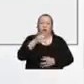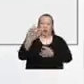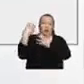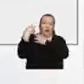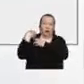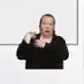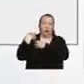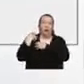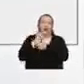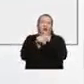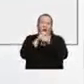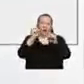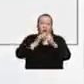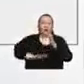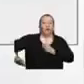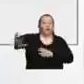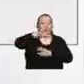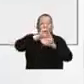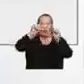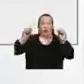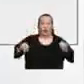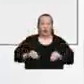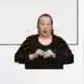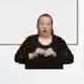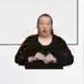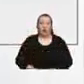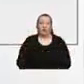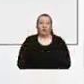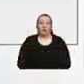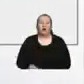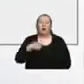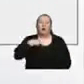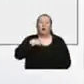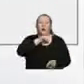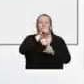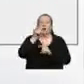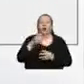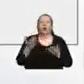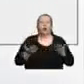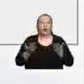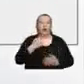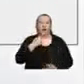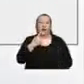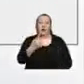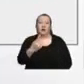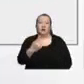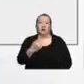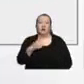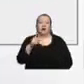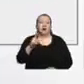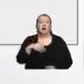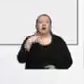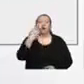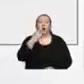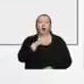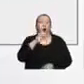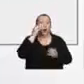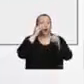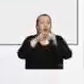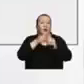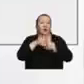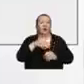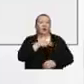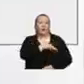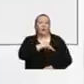de soberanía la integridad territorial le pregunto donde dice que es mi visión excluyente única